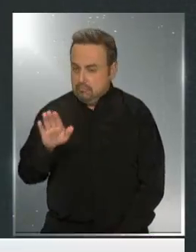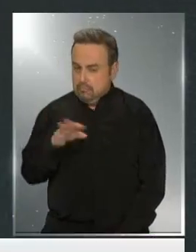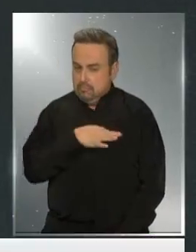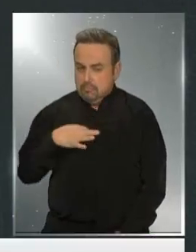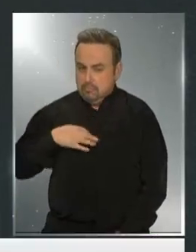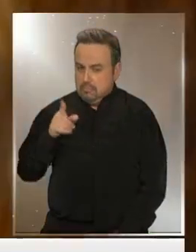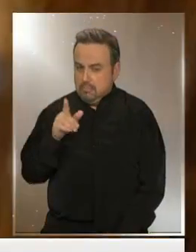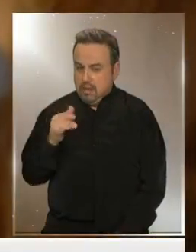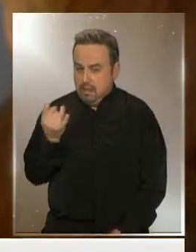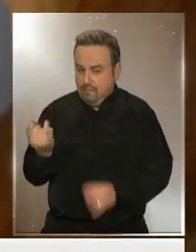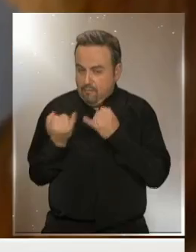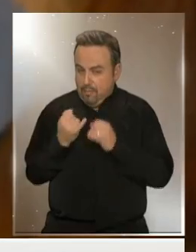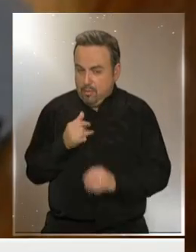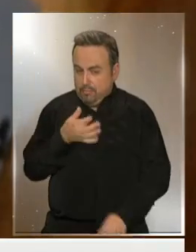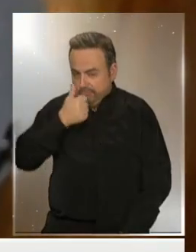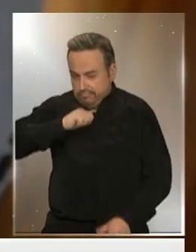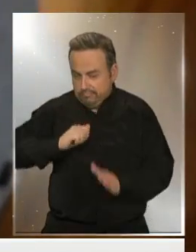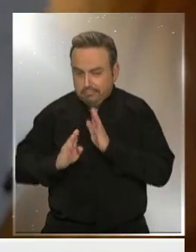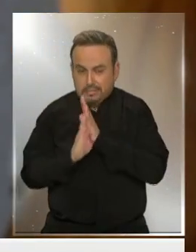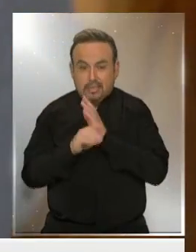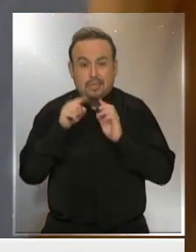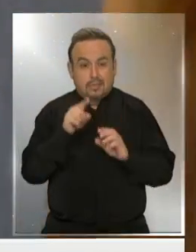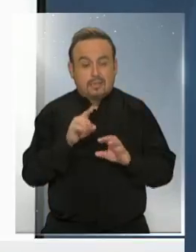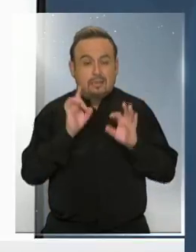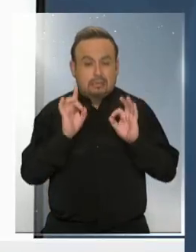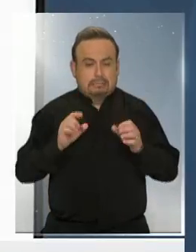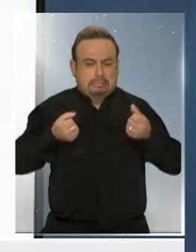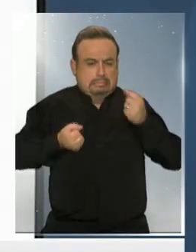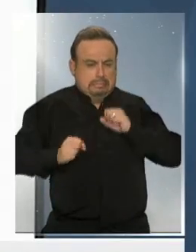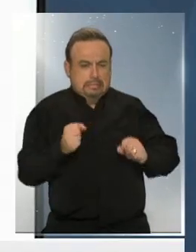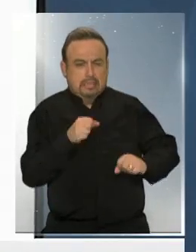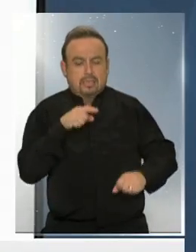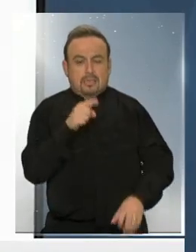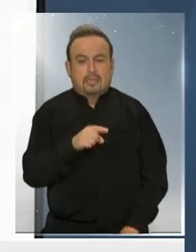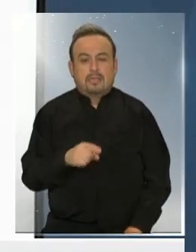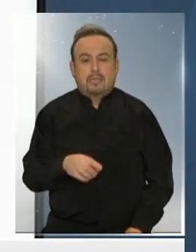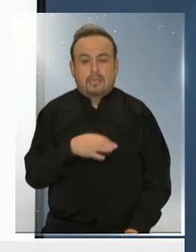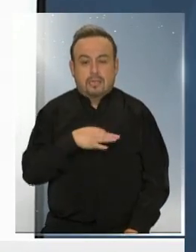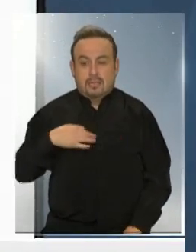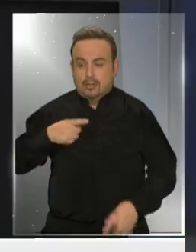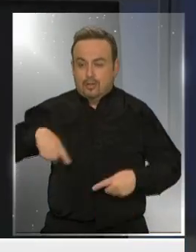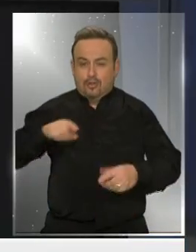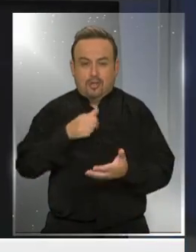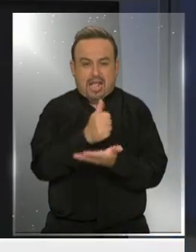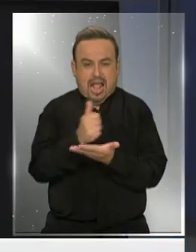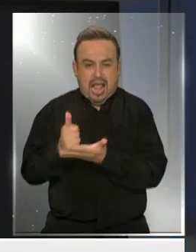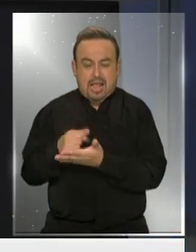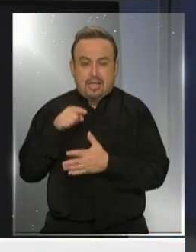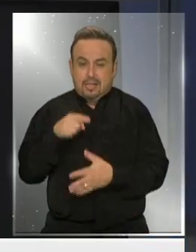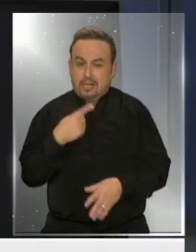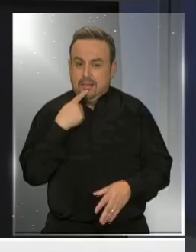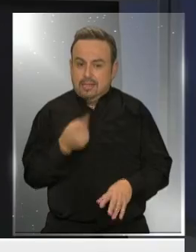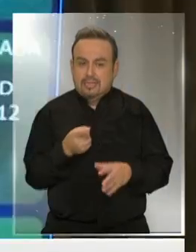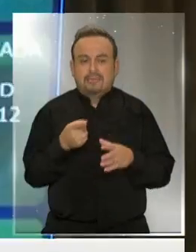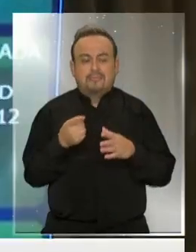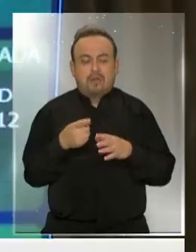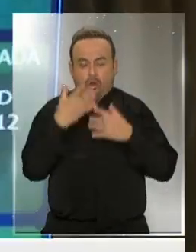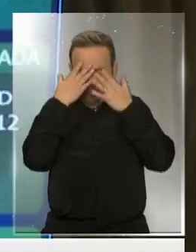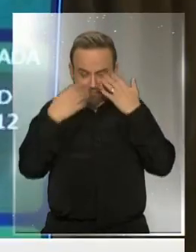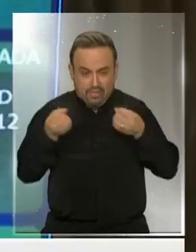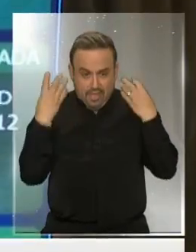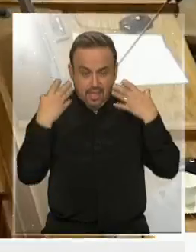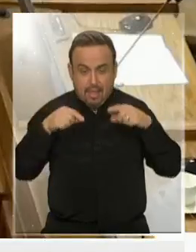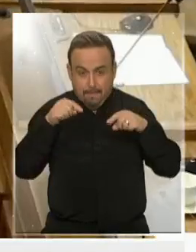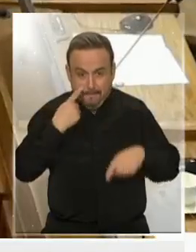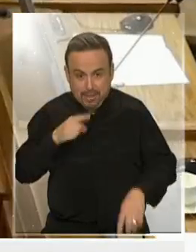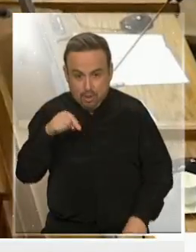no oculta información. Tal vez este episodio es el símbolo de la tensa relación entre Mañalich y los ediles. El capítulo se intentó dejar atrás, pero hoy